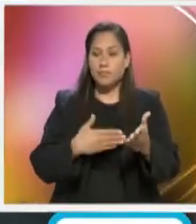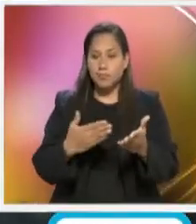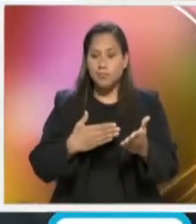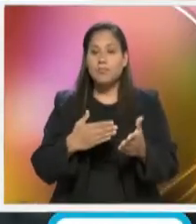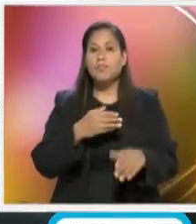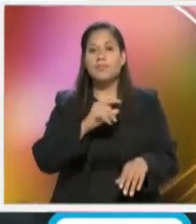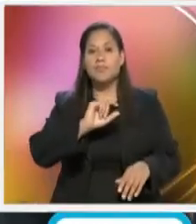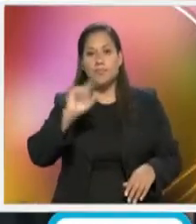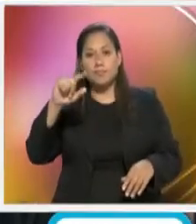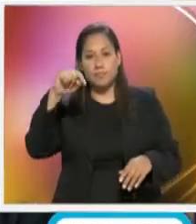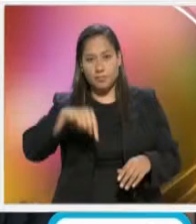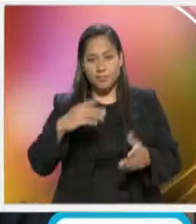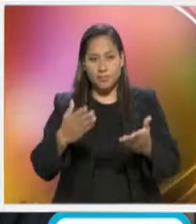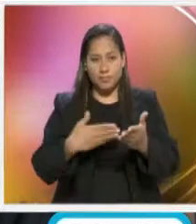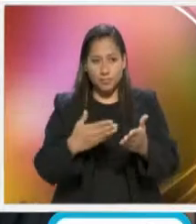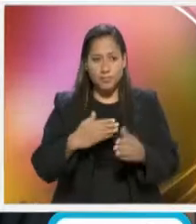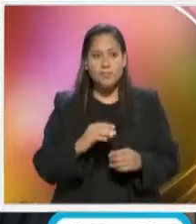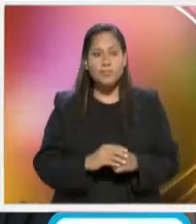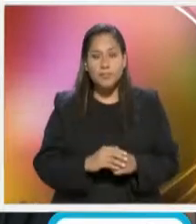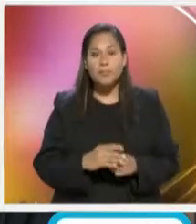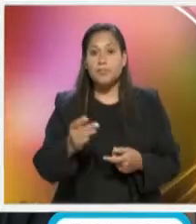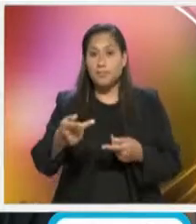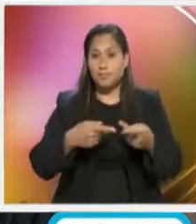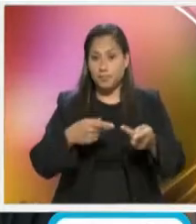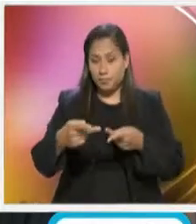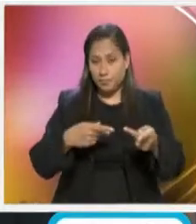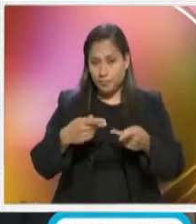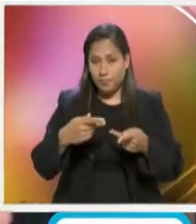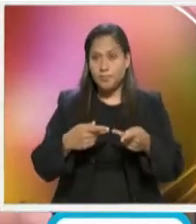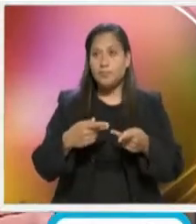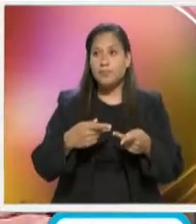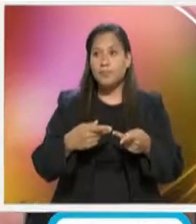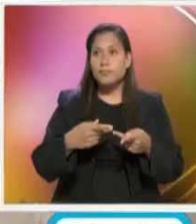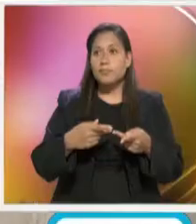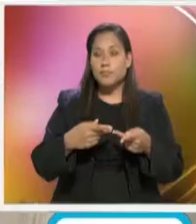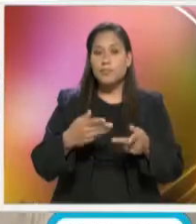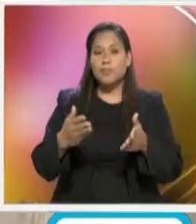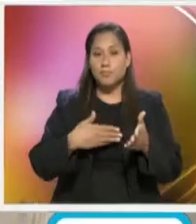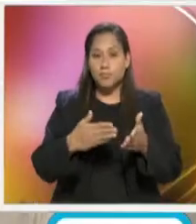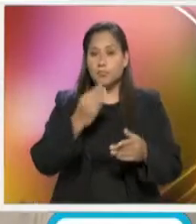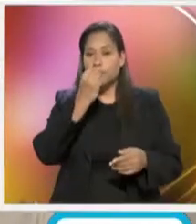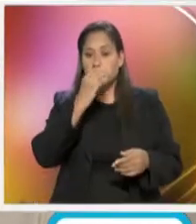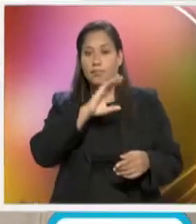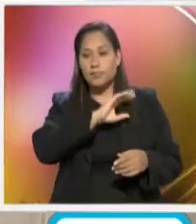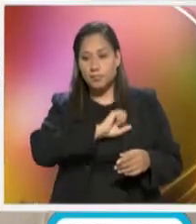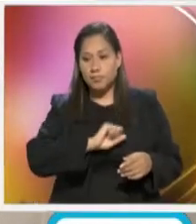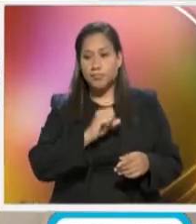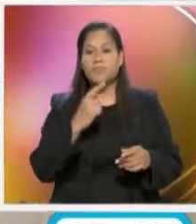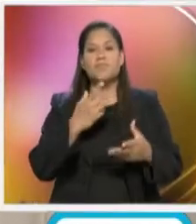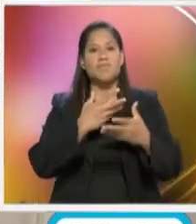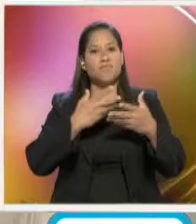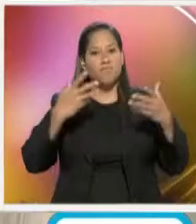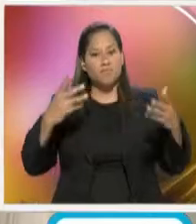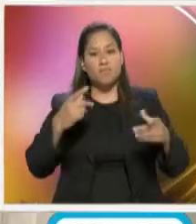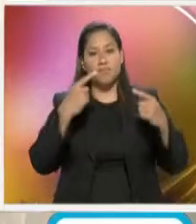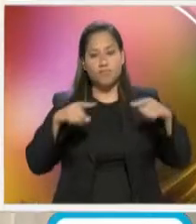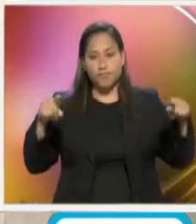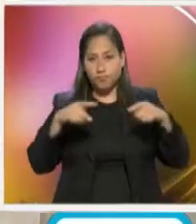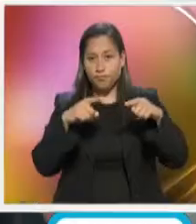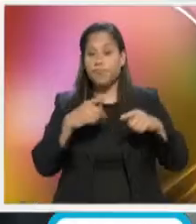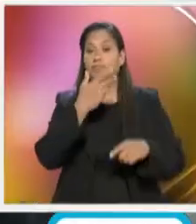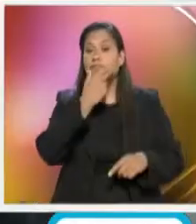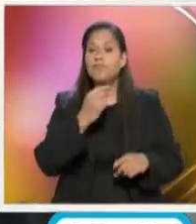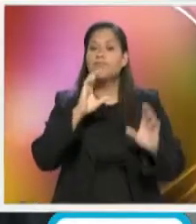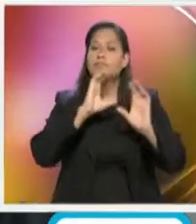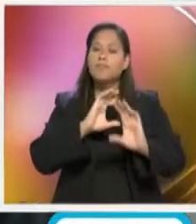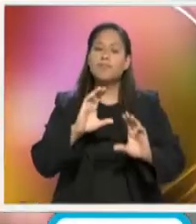receta de famosos aquí en la cocina y vamos a preparar la receta que era la comida favorita de un grande de la música, de un hombre